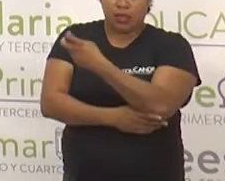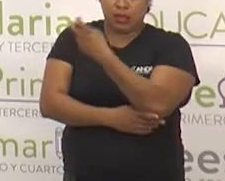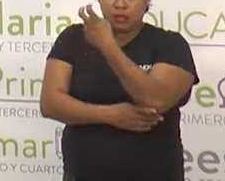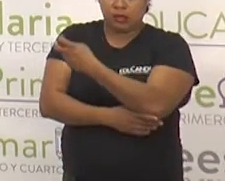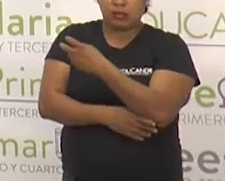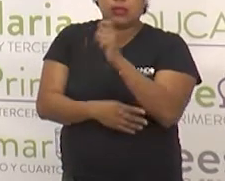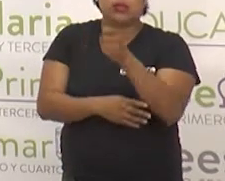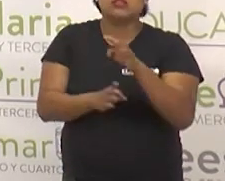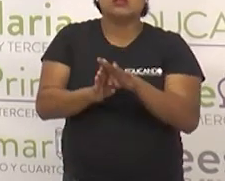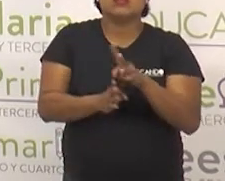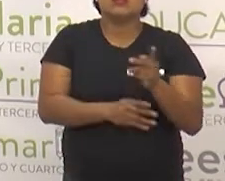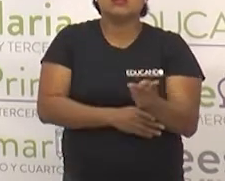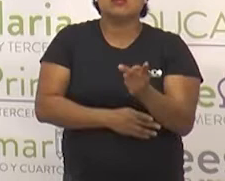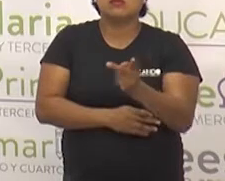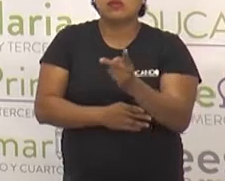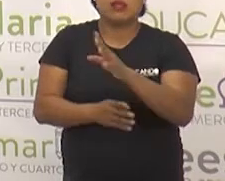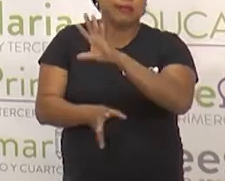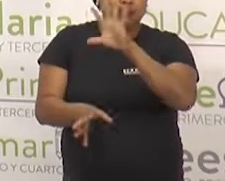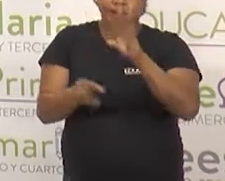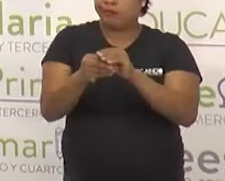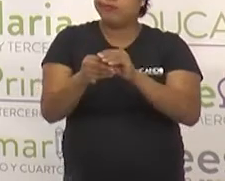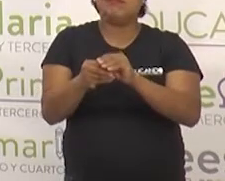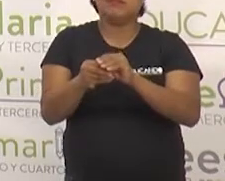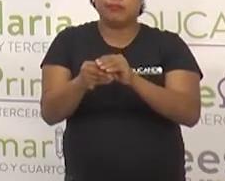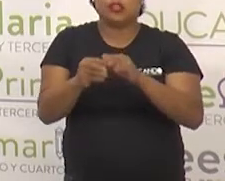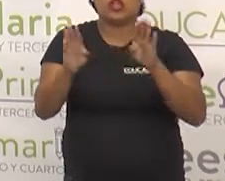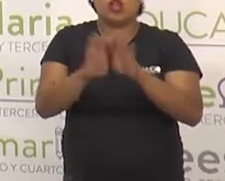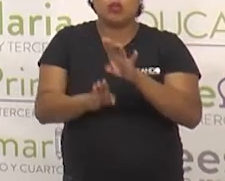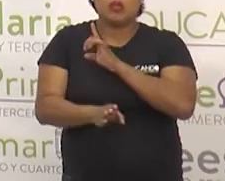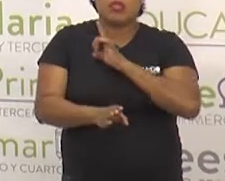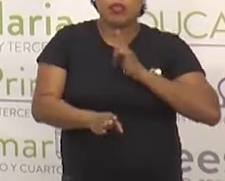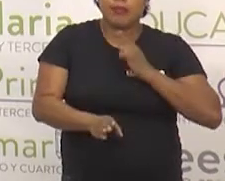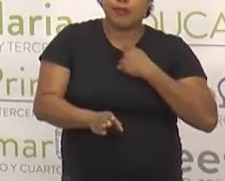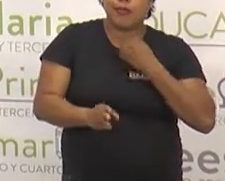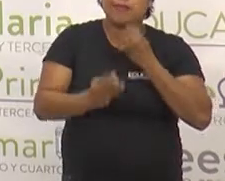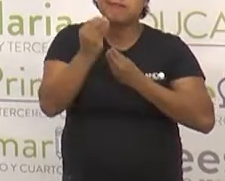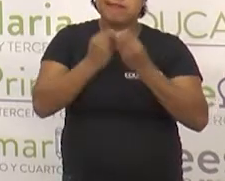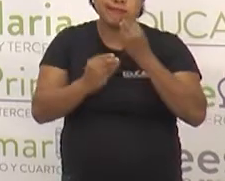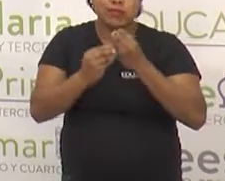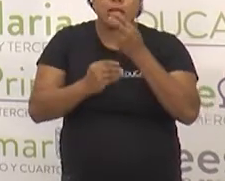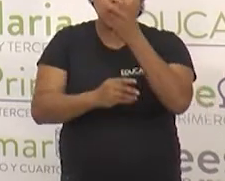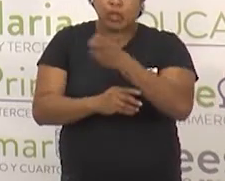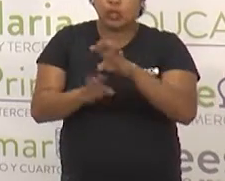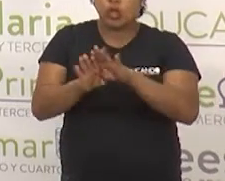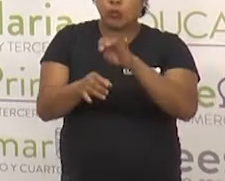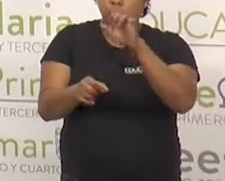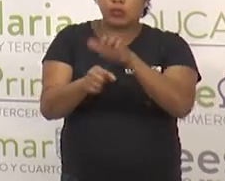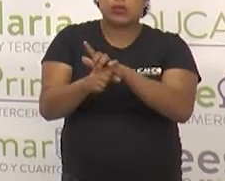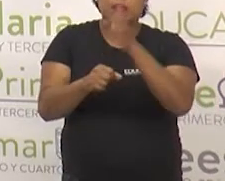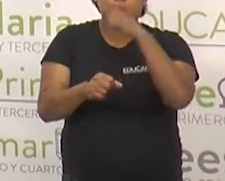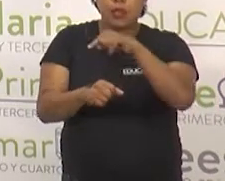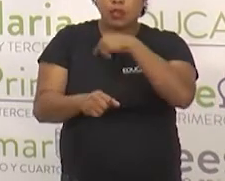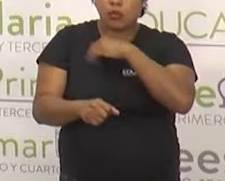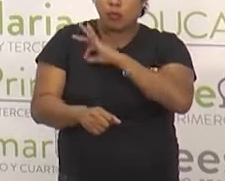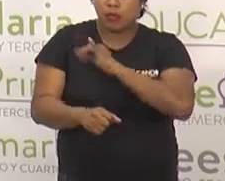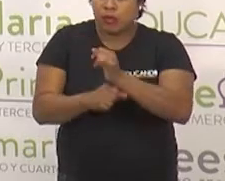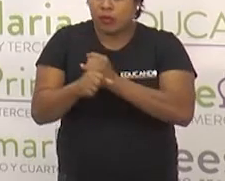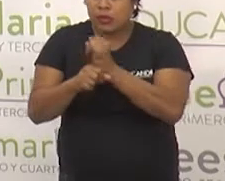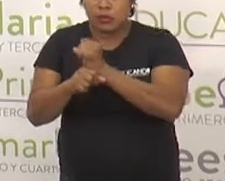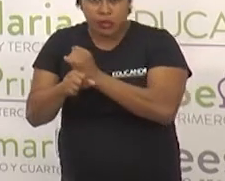Esta fue una pregunta general y una de las preguntas específicas para